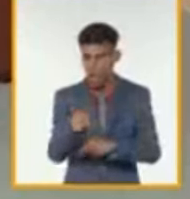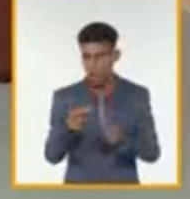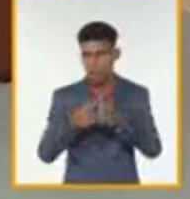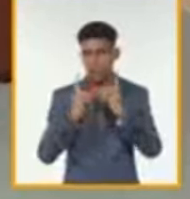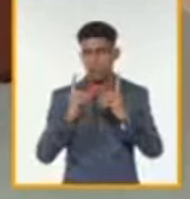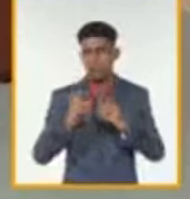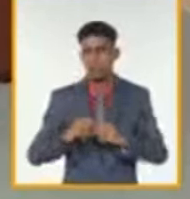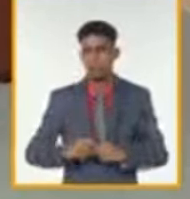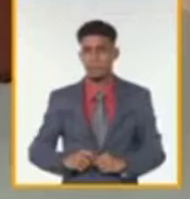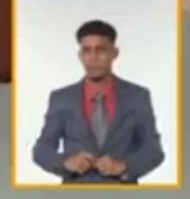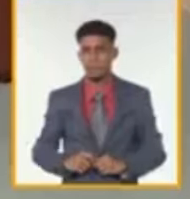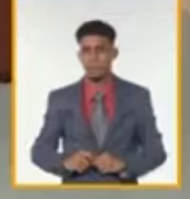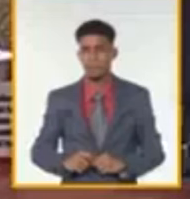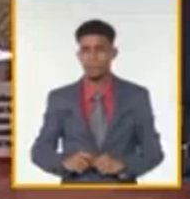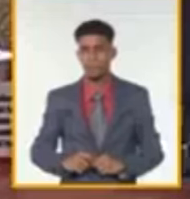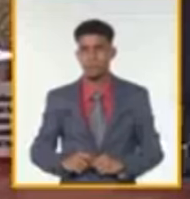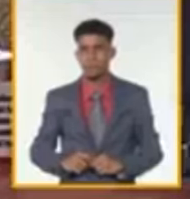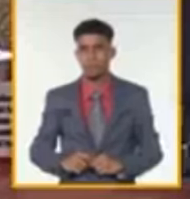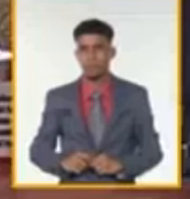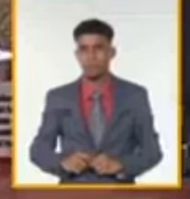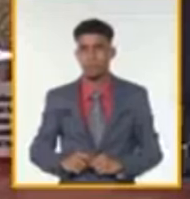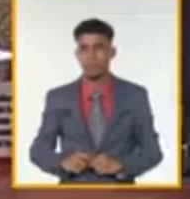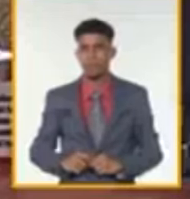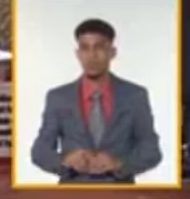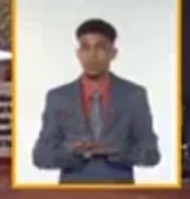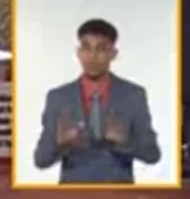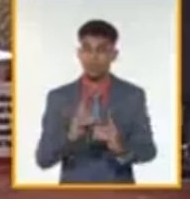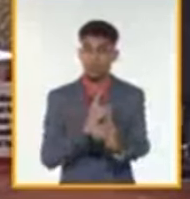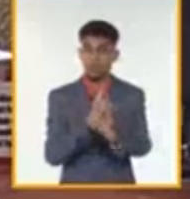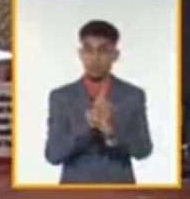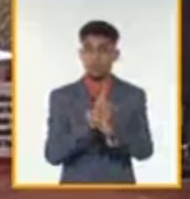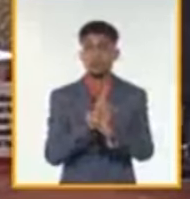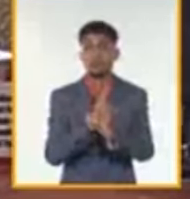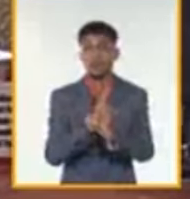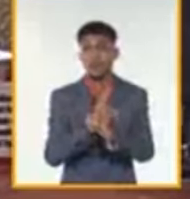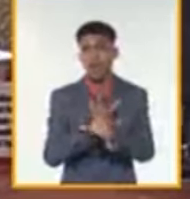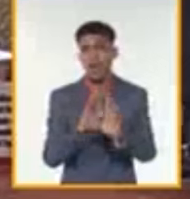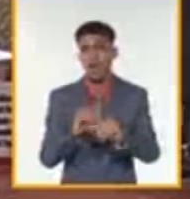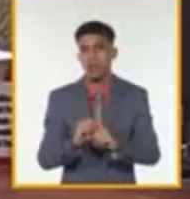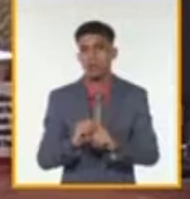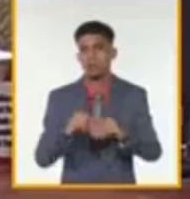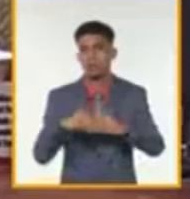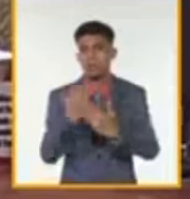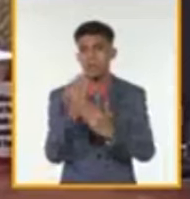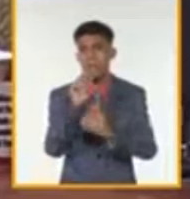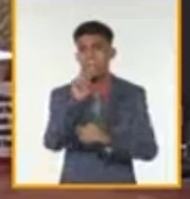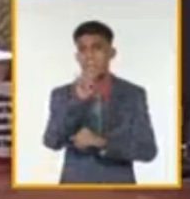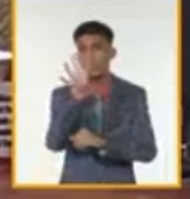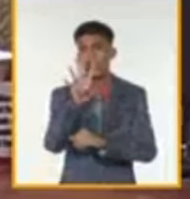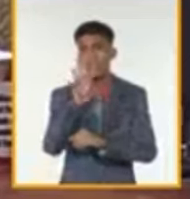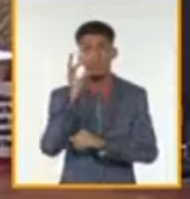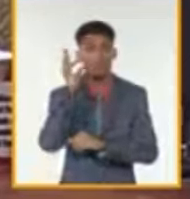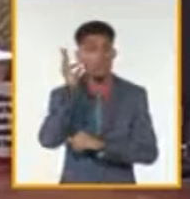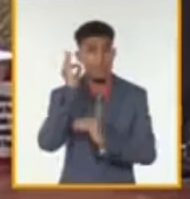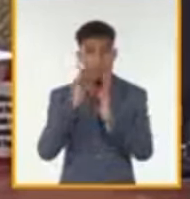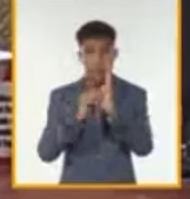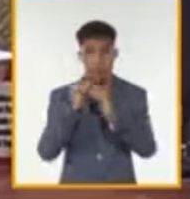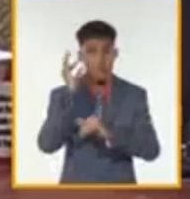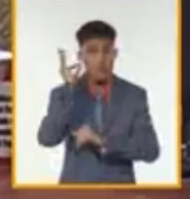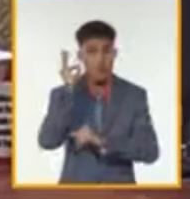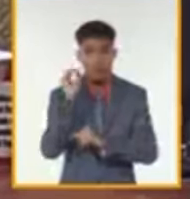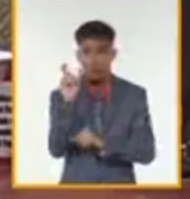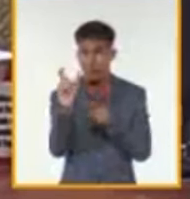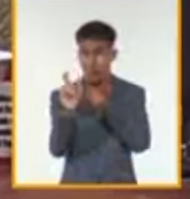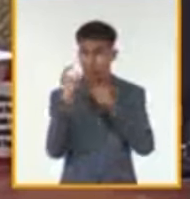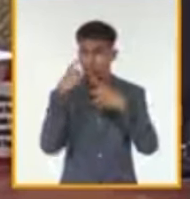esa en esa rendición de cuentas se hizo ese encuentro y decidimos el 24 de febrero una fecha tan importante para todos